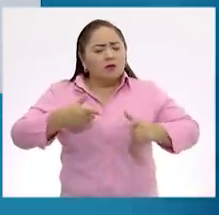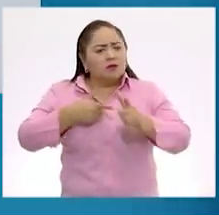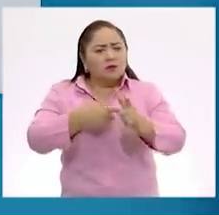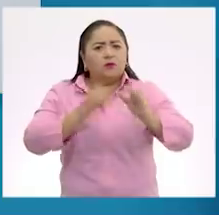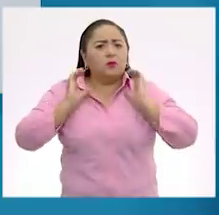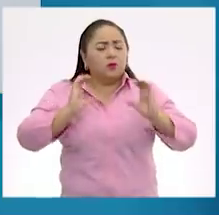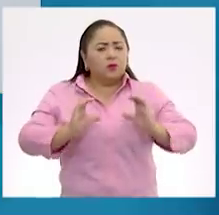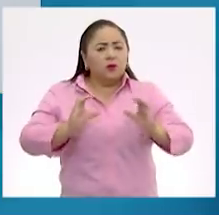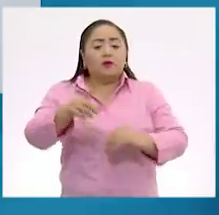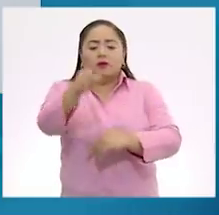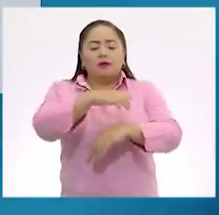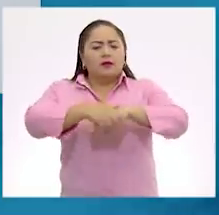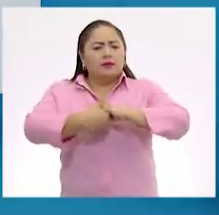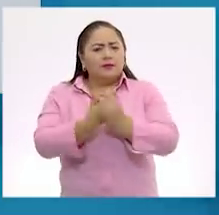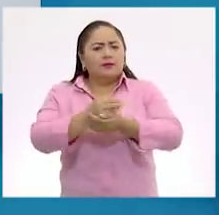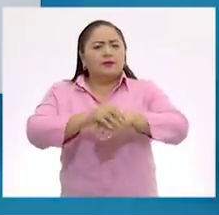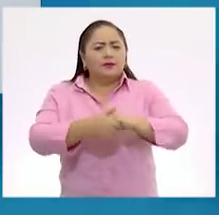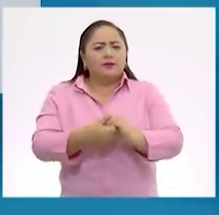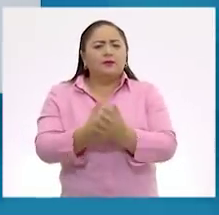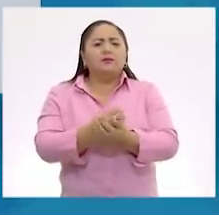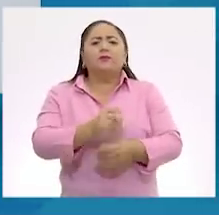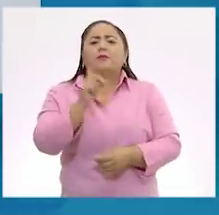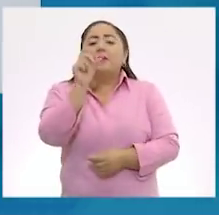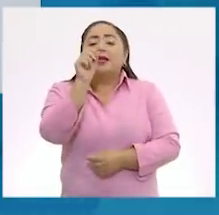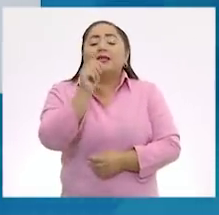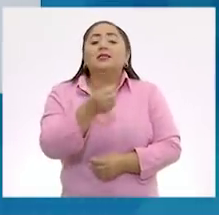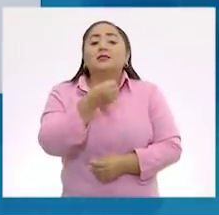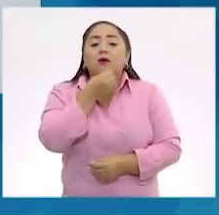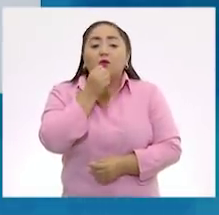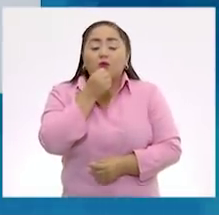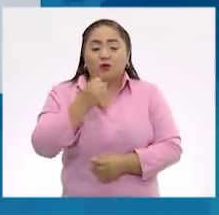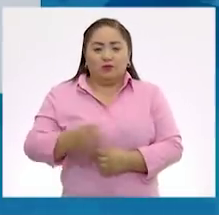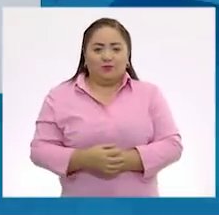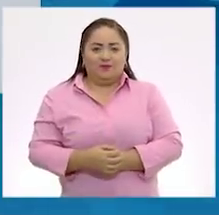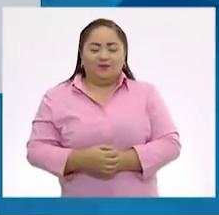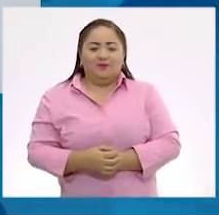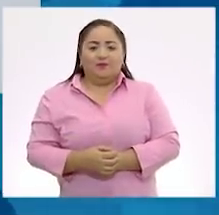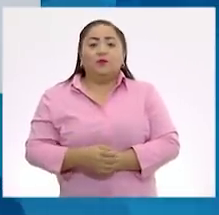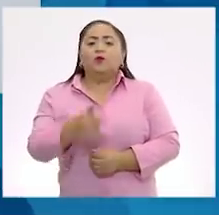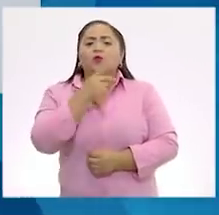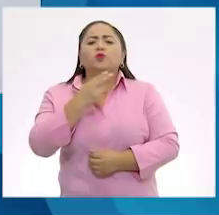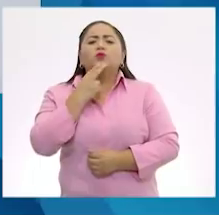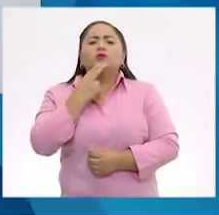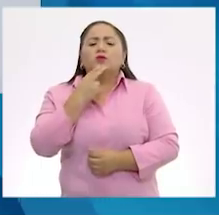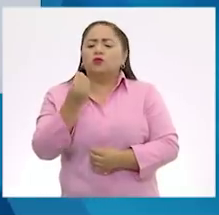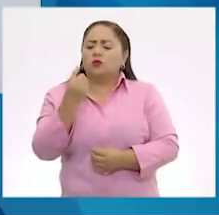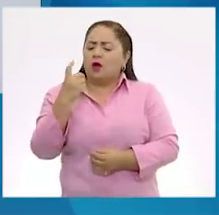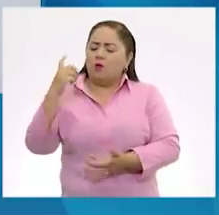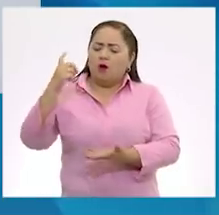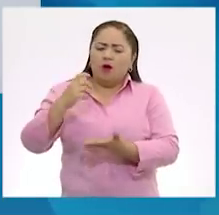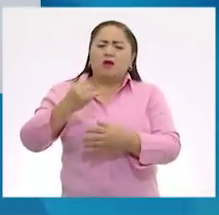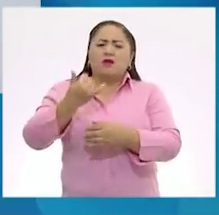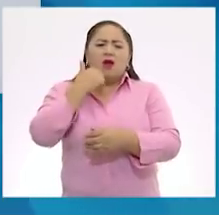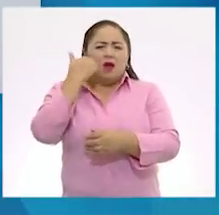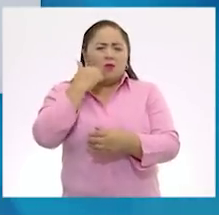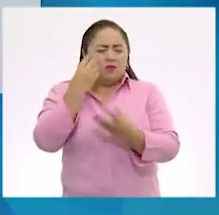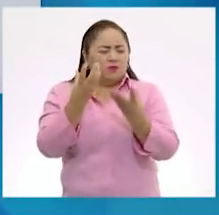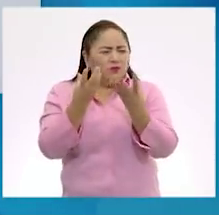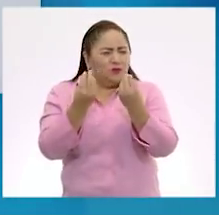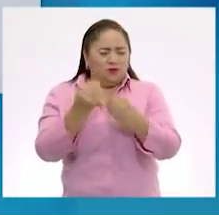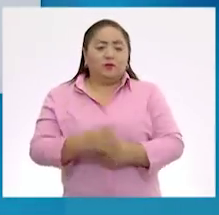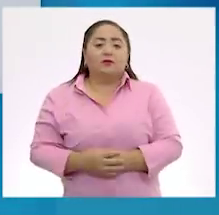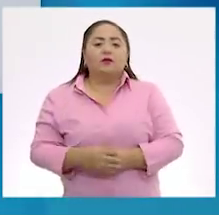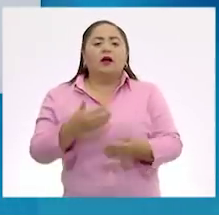cuidándonos, lavándonos las manos por lo menos durante 20 segundos, usando mucha agua y jabón. ¡Vamos a